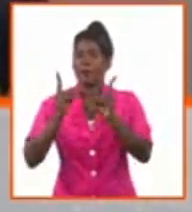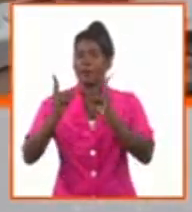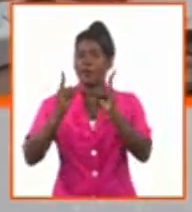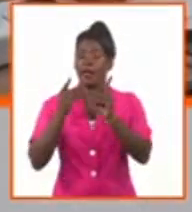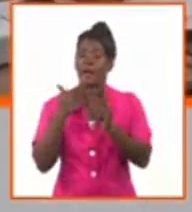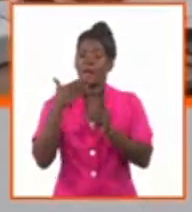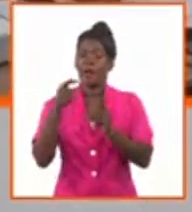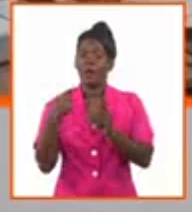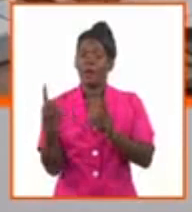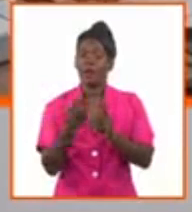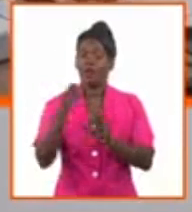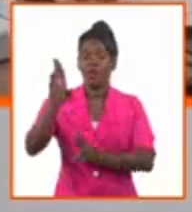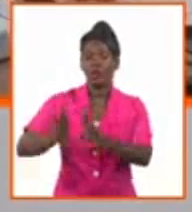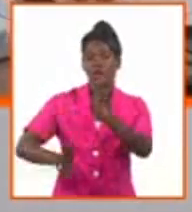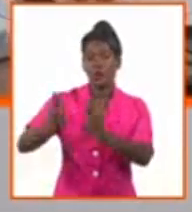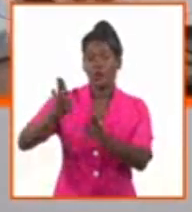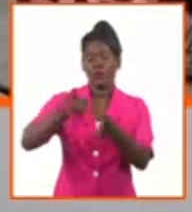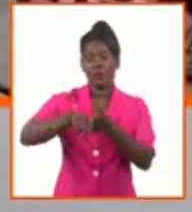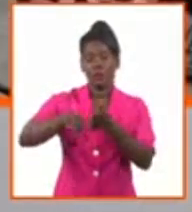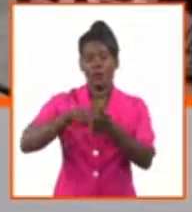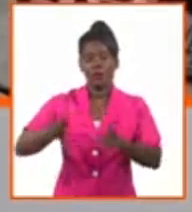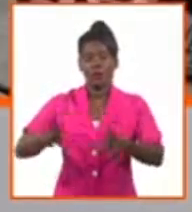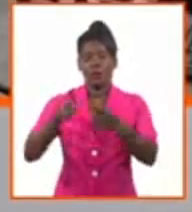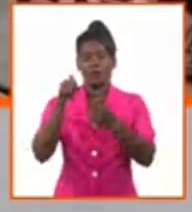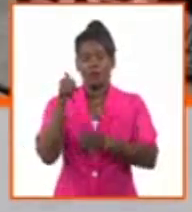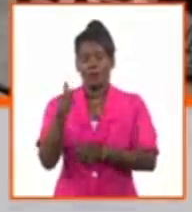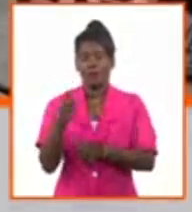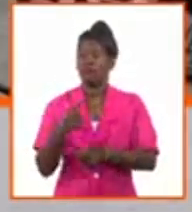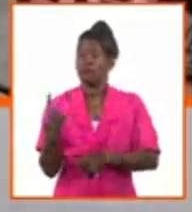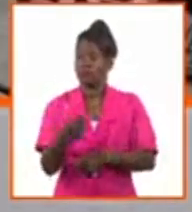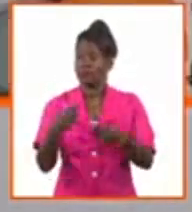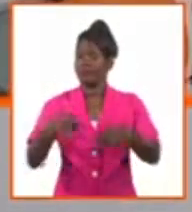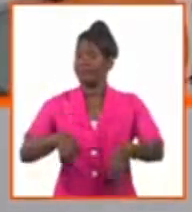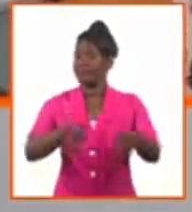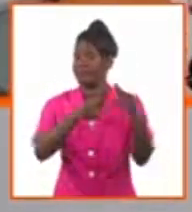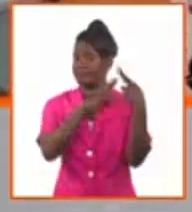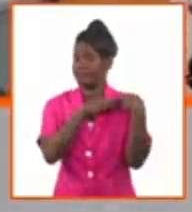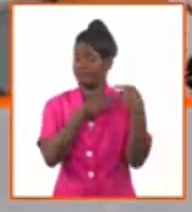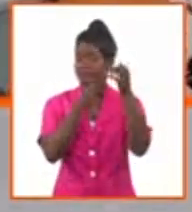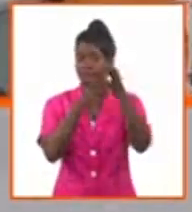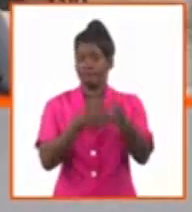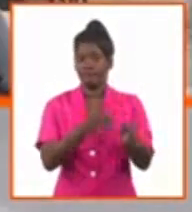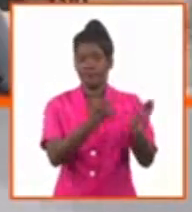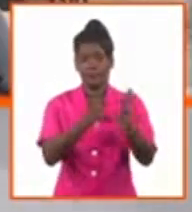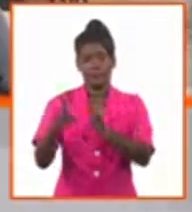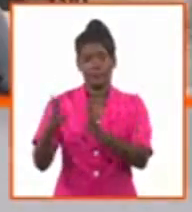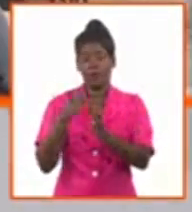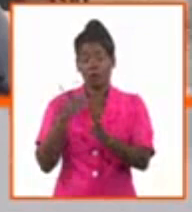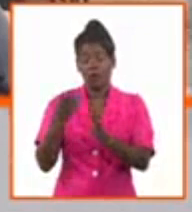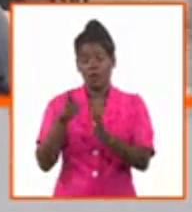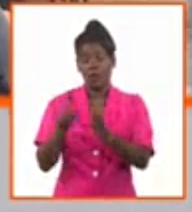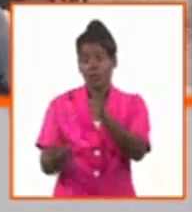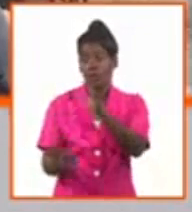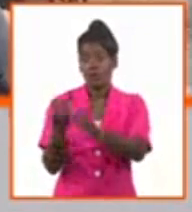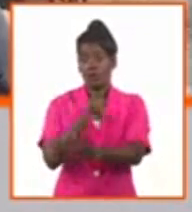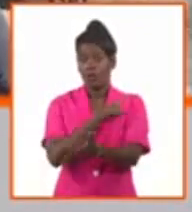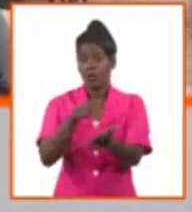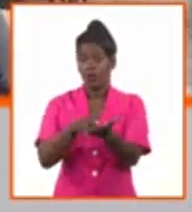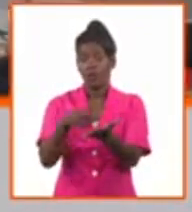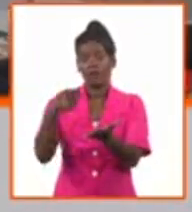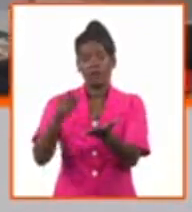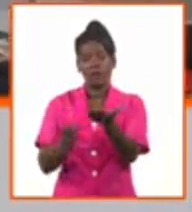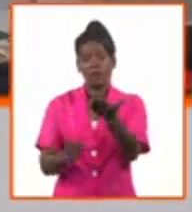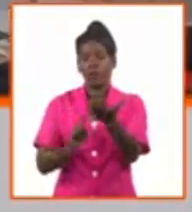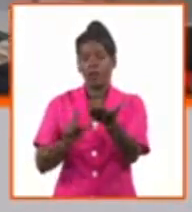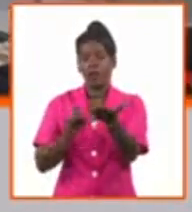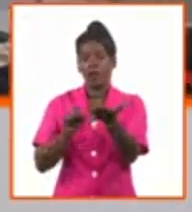en este proceso de congreso. La consolidación de la responsabilidad social, la vocación social desde su fundación que tiene la